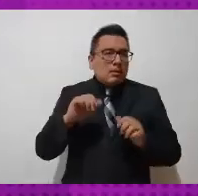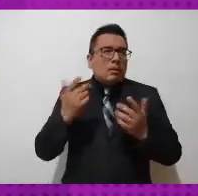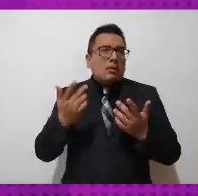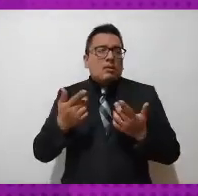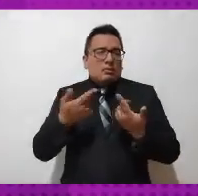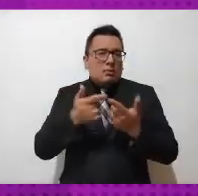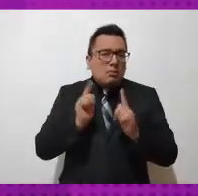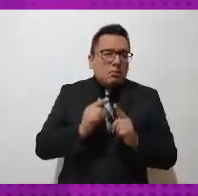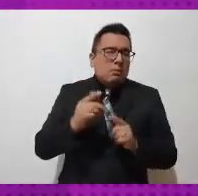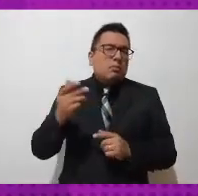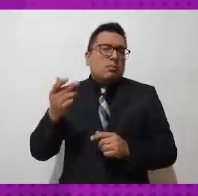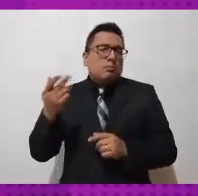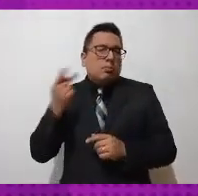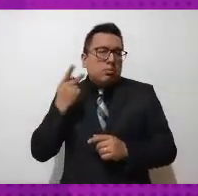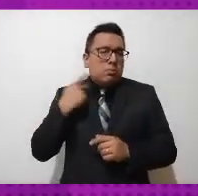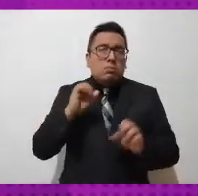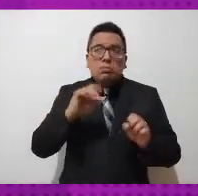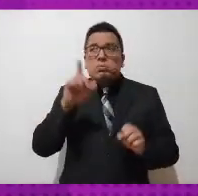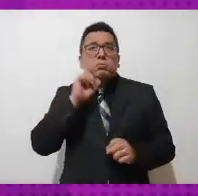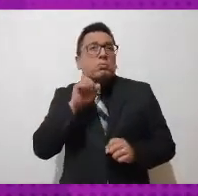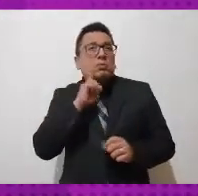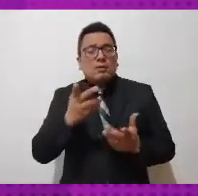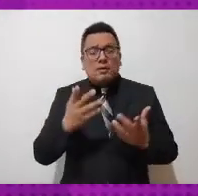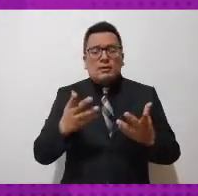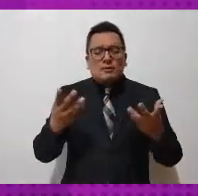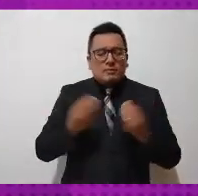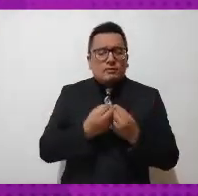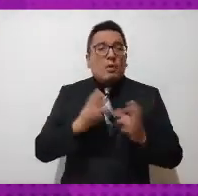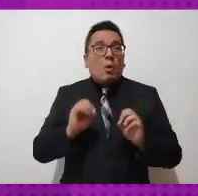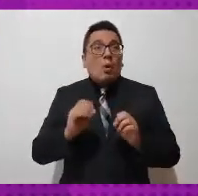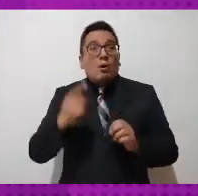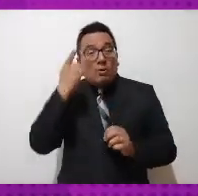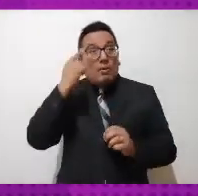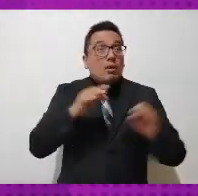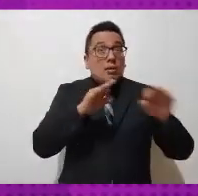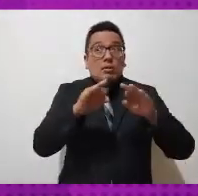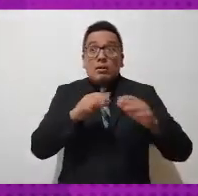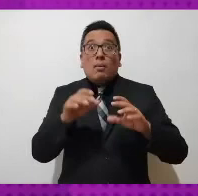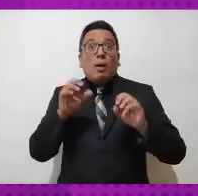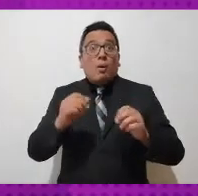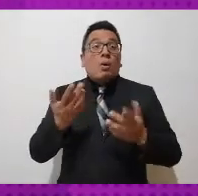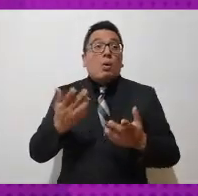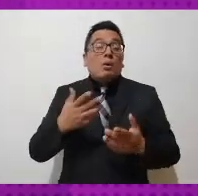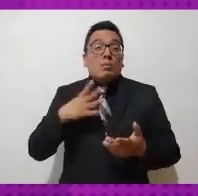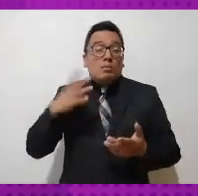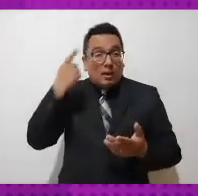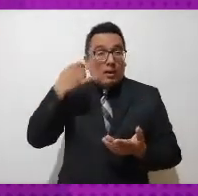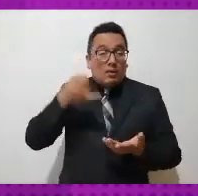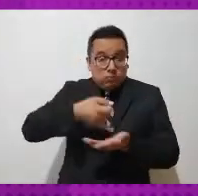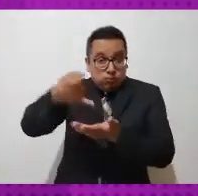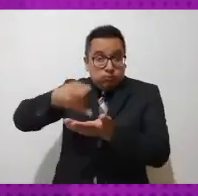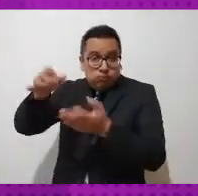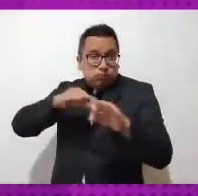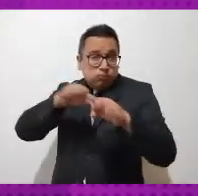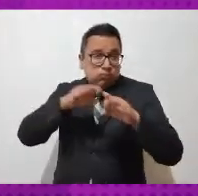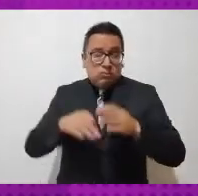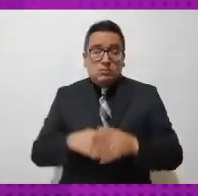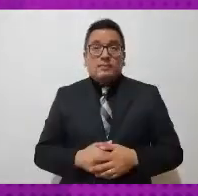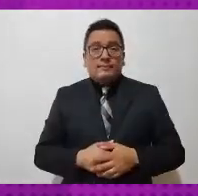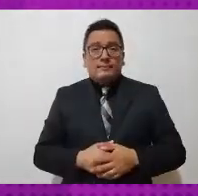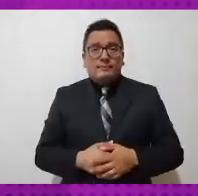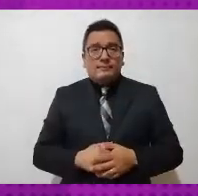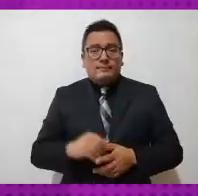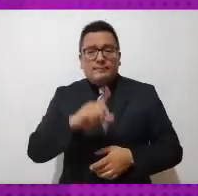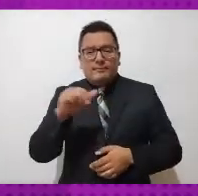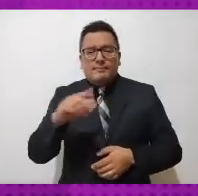agrupaciones partidistas y de mujeres, y en algunas organizaciones obreras, populares o campesinas. Y también empezaron a ocupar